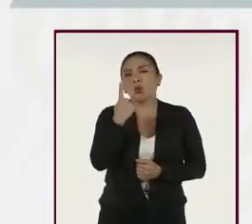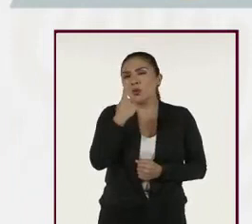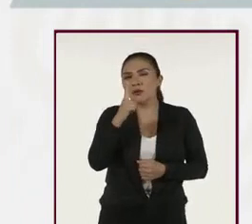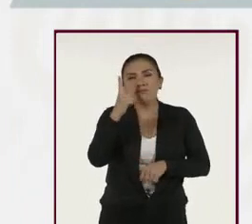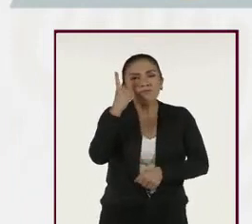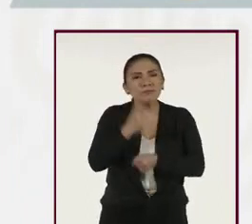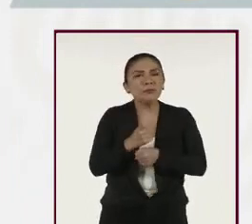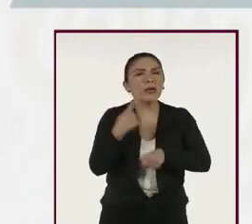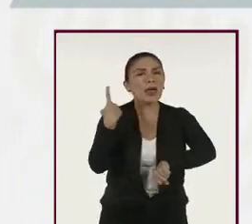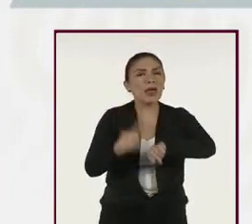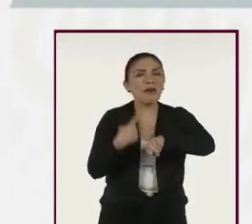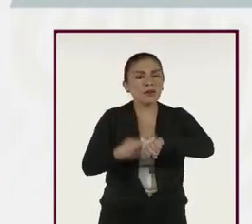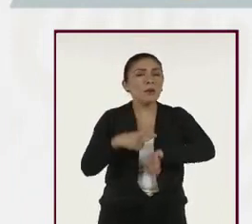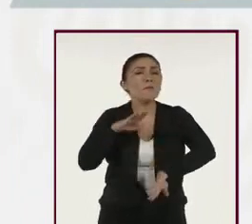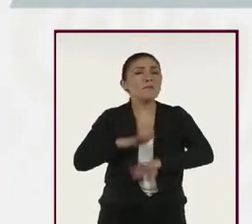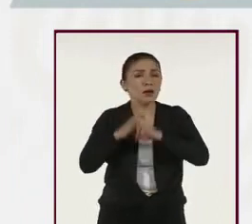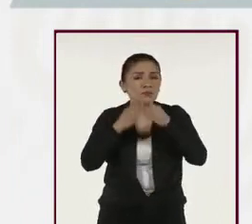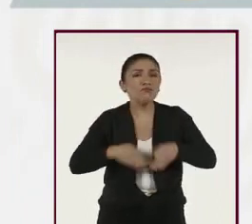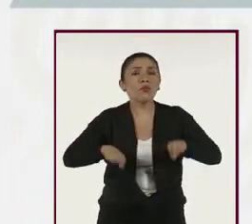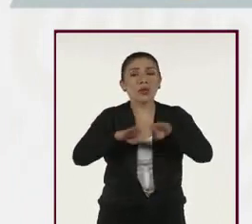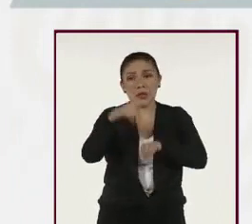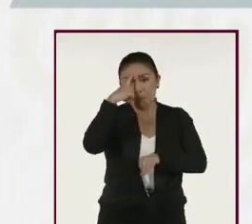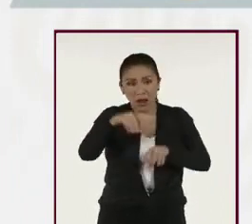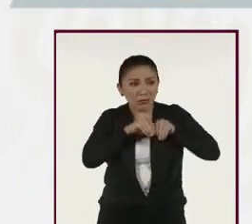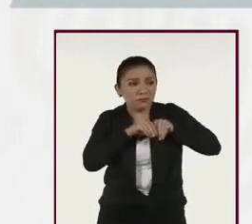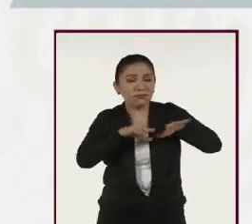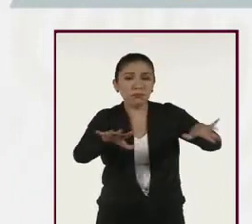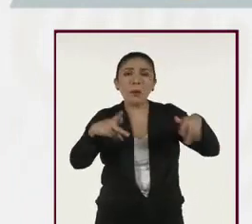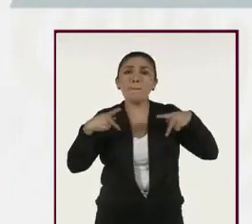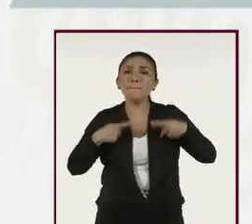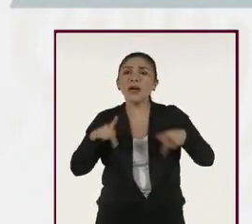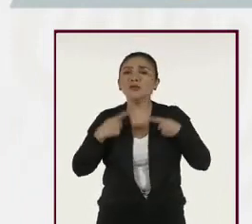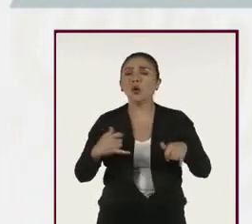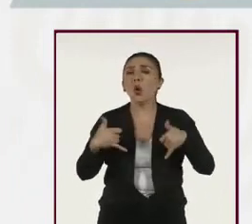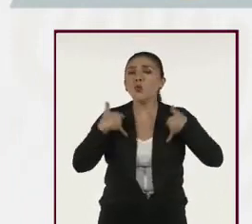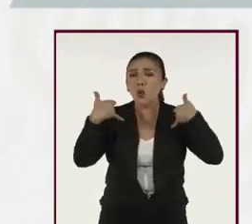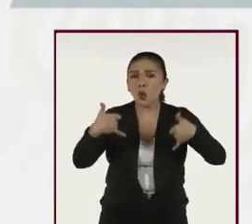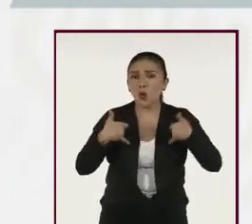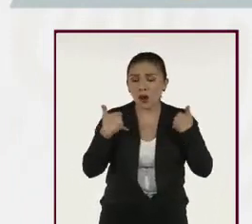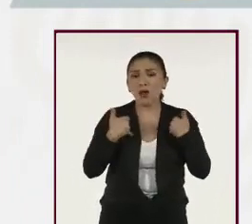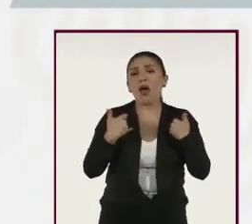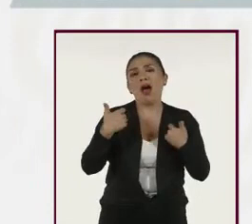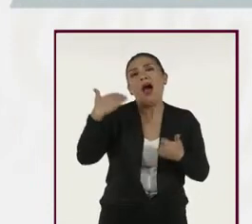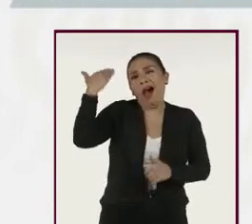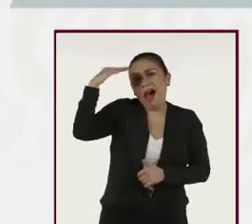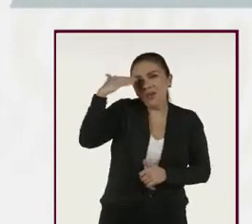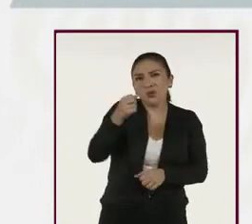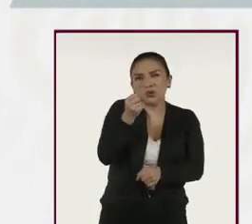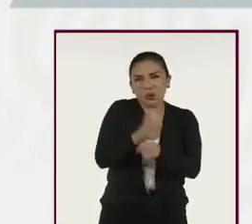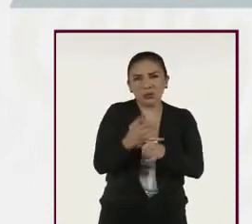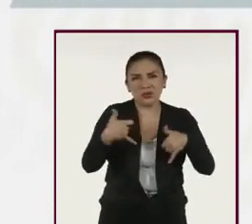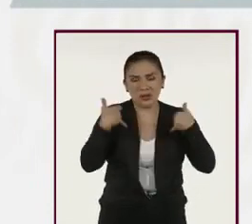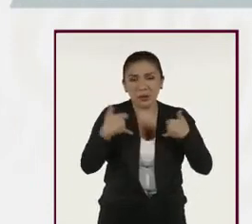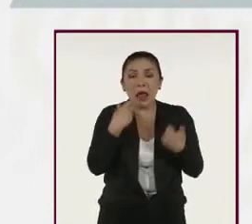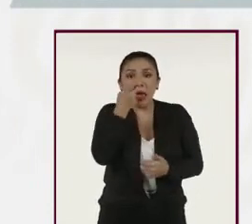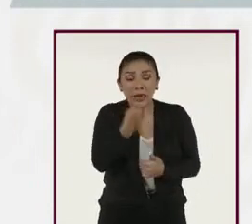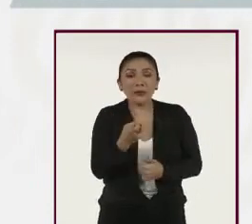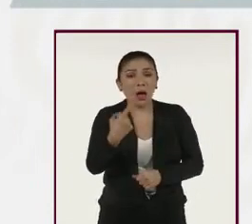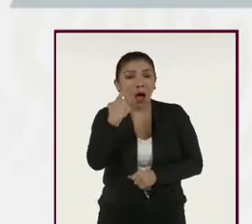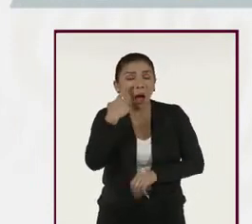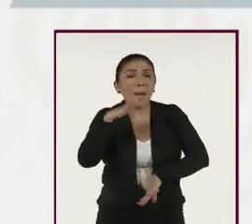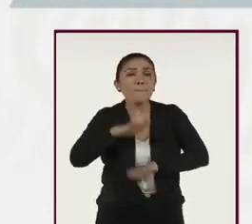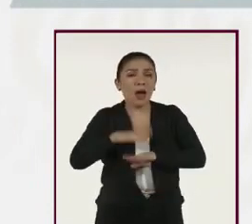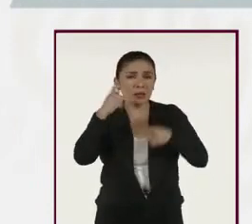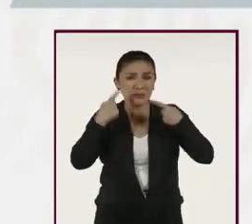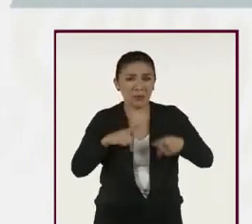enfermedades crónicas de mayor impacto en la población de adolescentes y de jóvenes adultos. De hecho, se habla que la mayoría